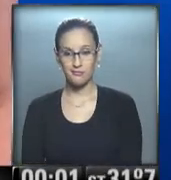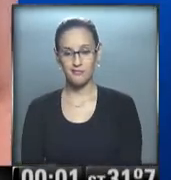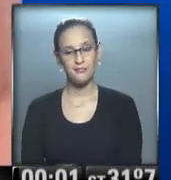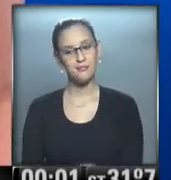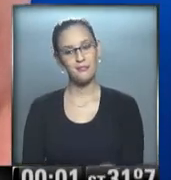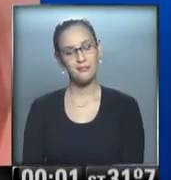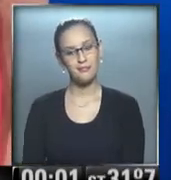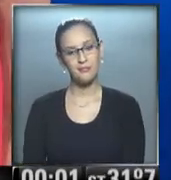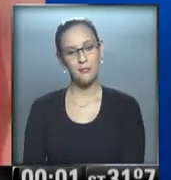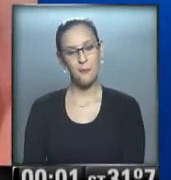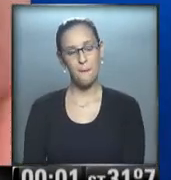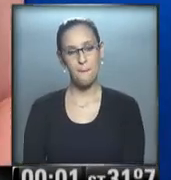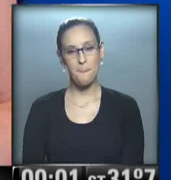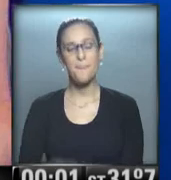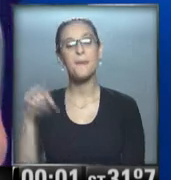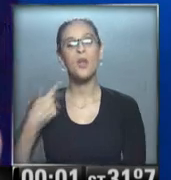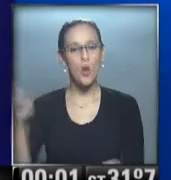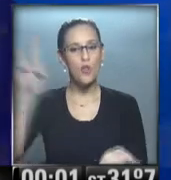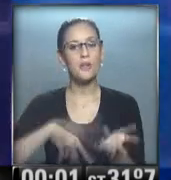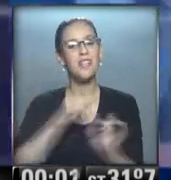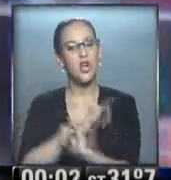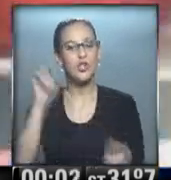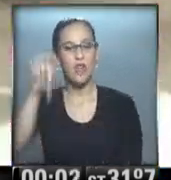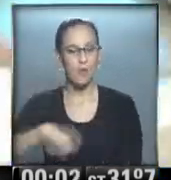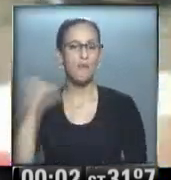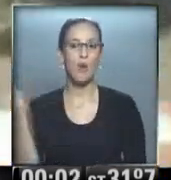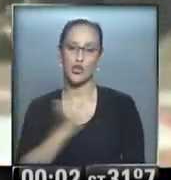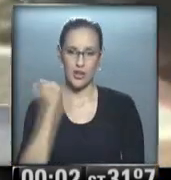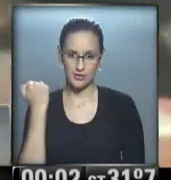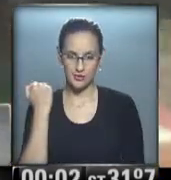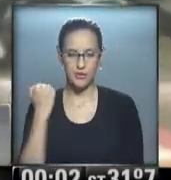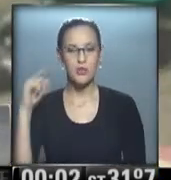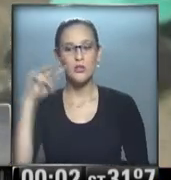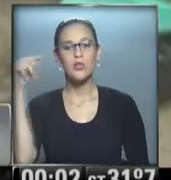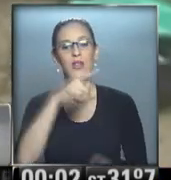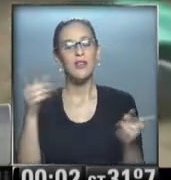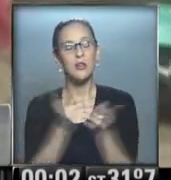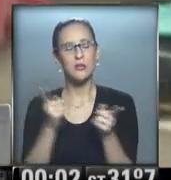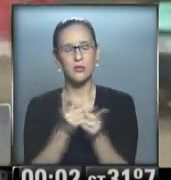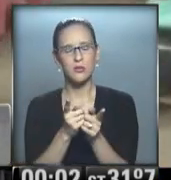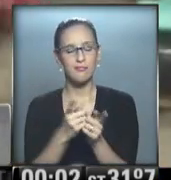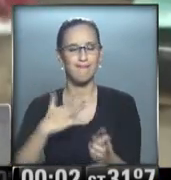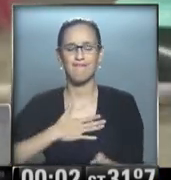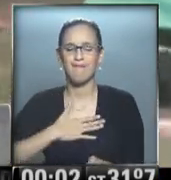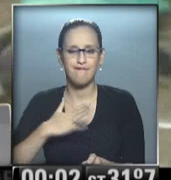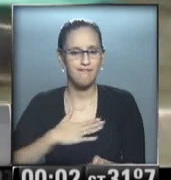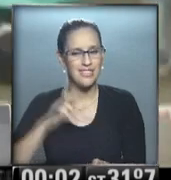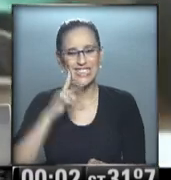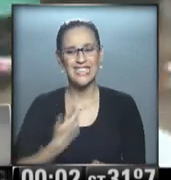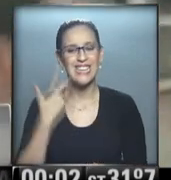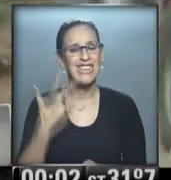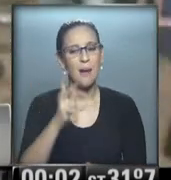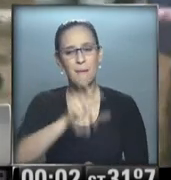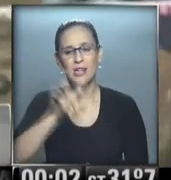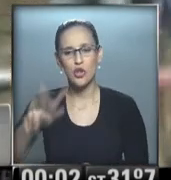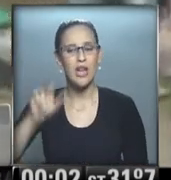Vamos a repasar la noticia del día, la noticia con la que arrancábamos esta edición de Visión 7 de Resumen. Lamentablemente, 3 personas murieron y